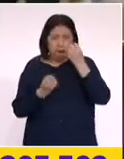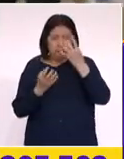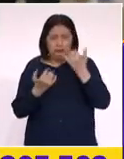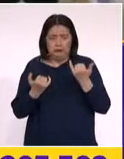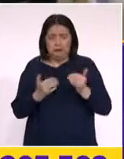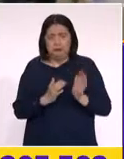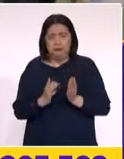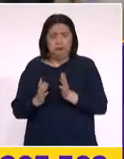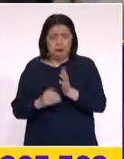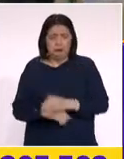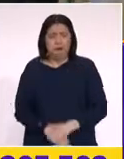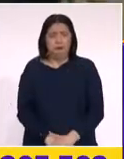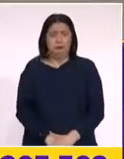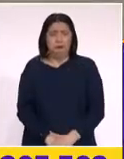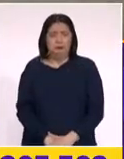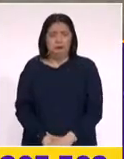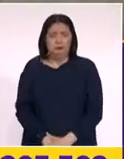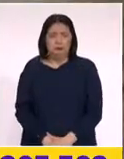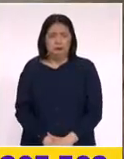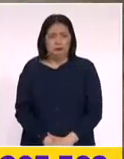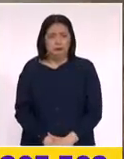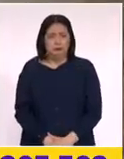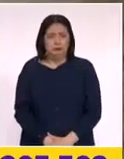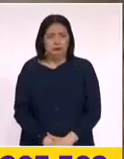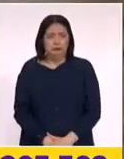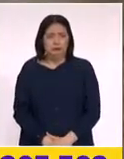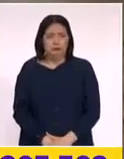que hemos preparado para este bloque.